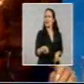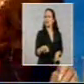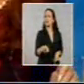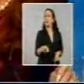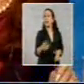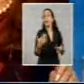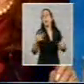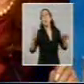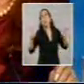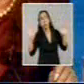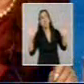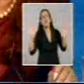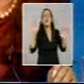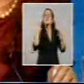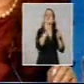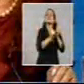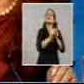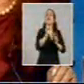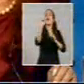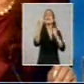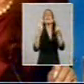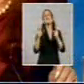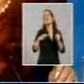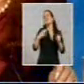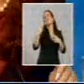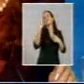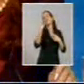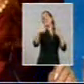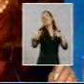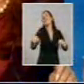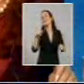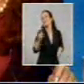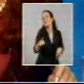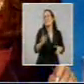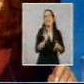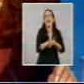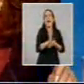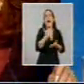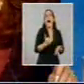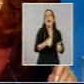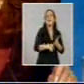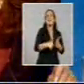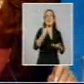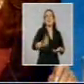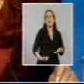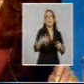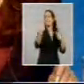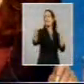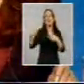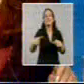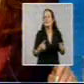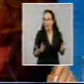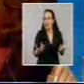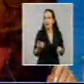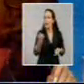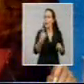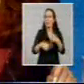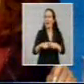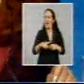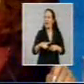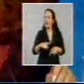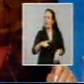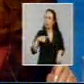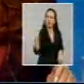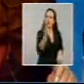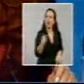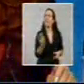pueden tener distintas historias y venir de distintas identidades, pero concebimos a la